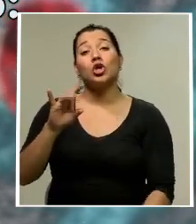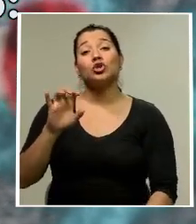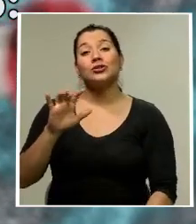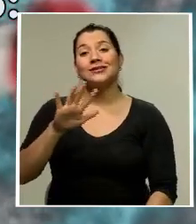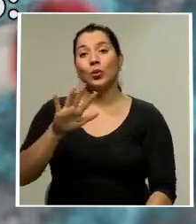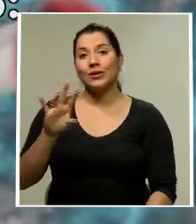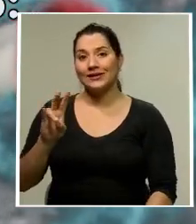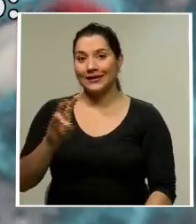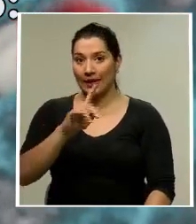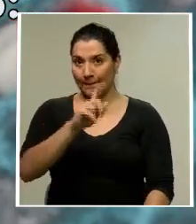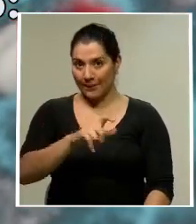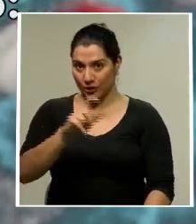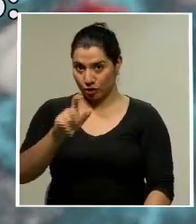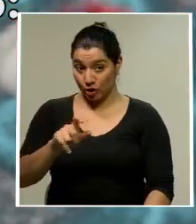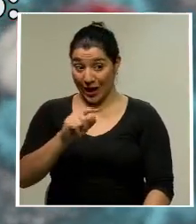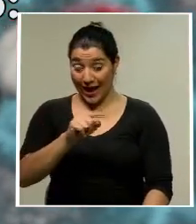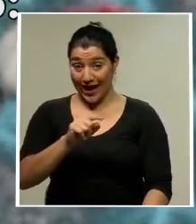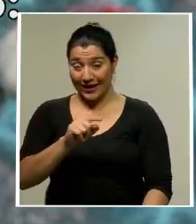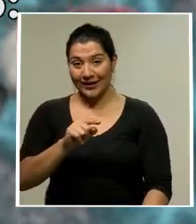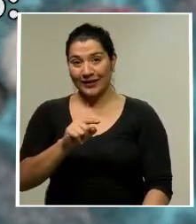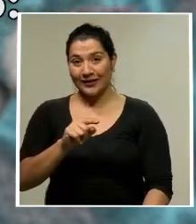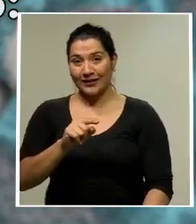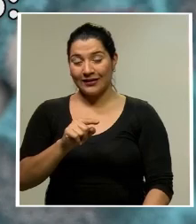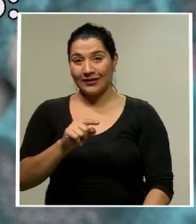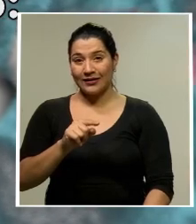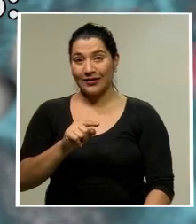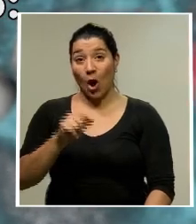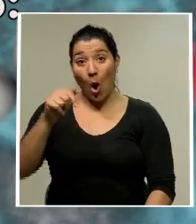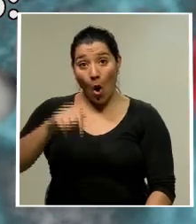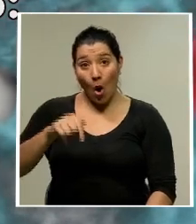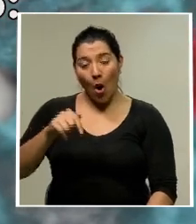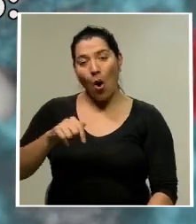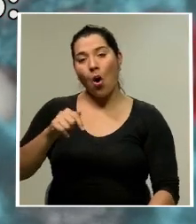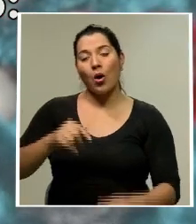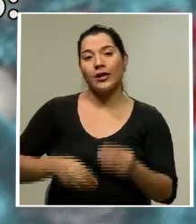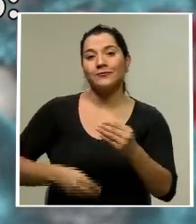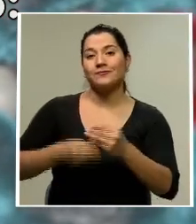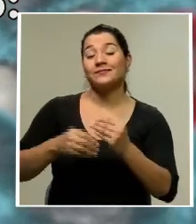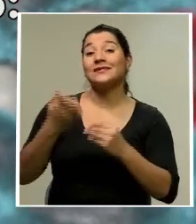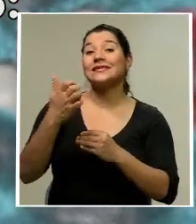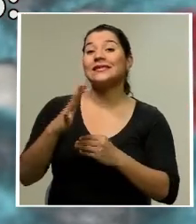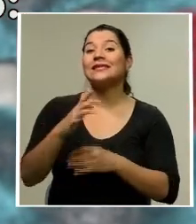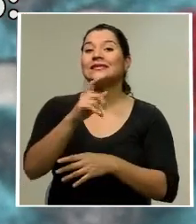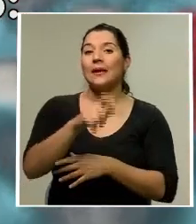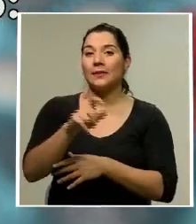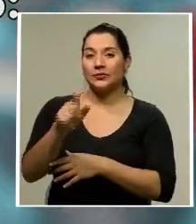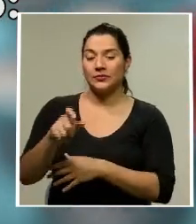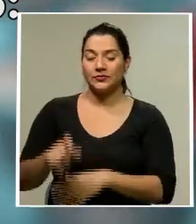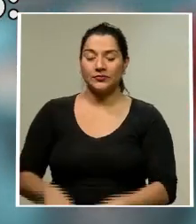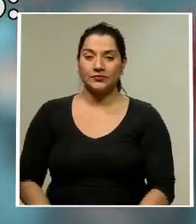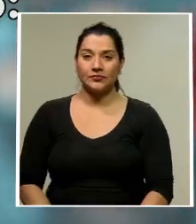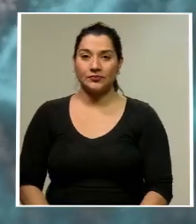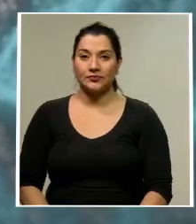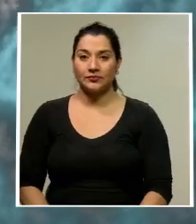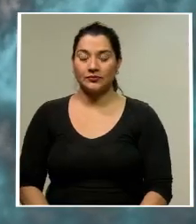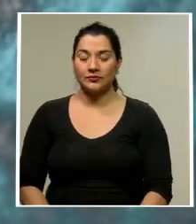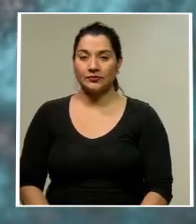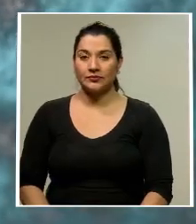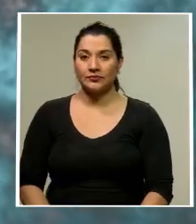personas, de las cuales 15 tuvieron su deceso en las últimas 24 horas.